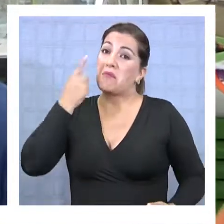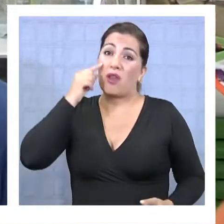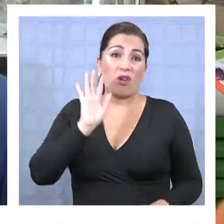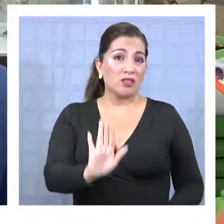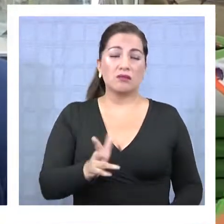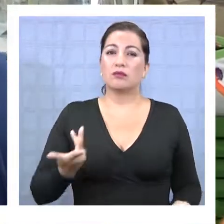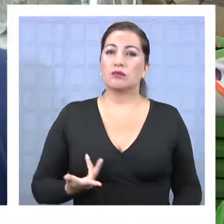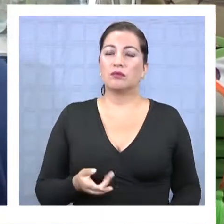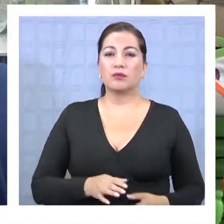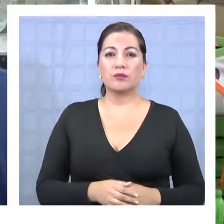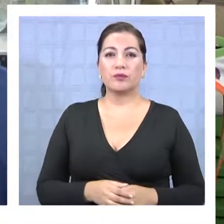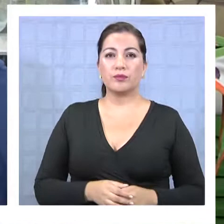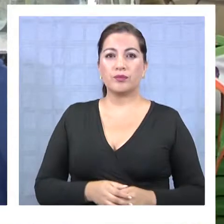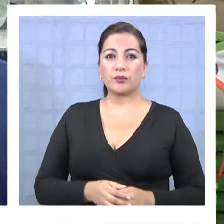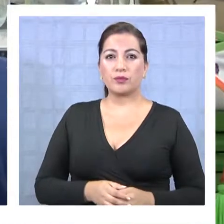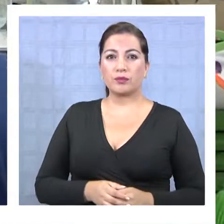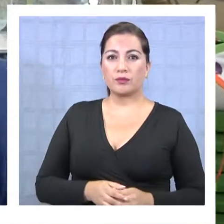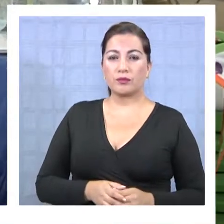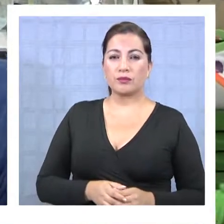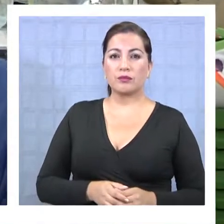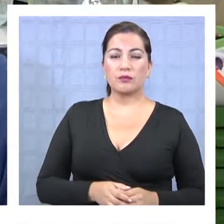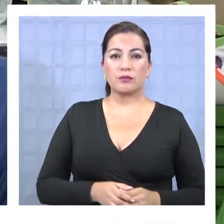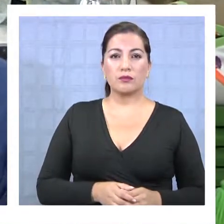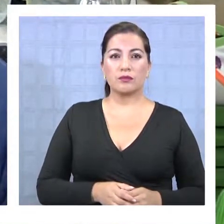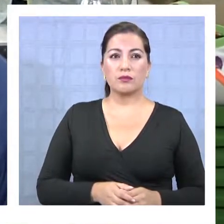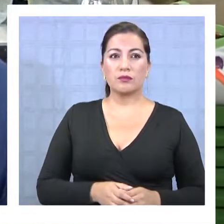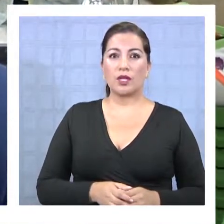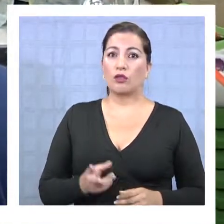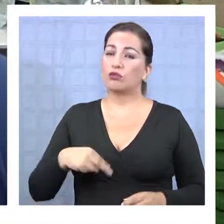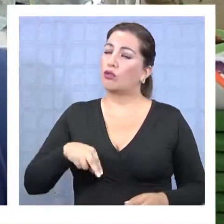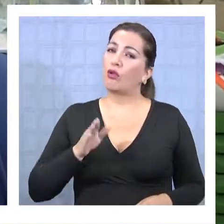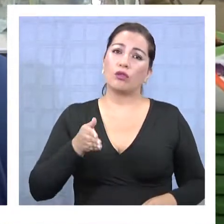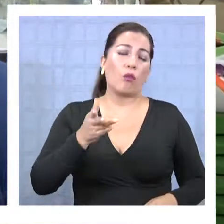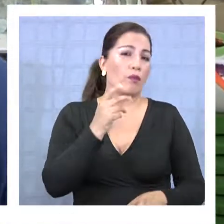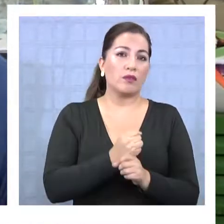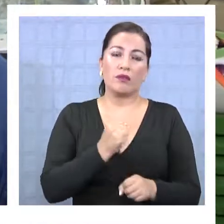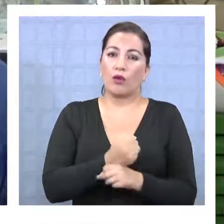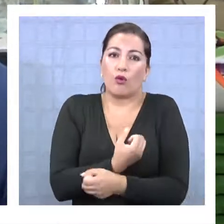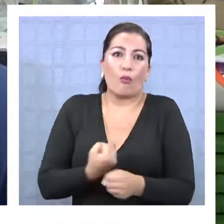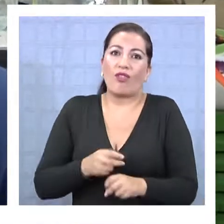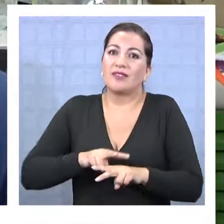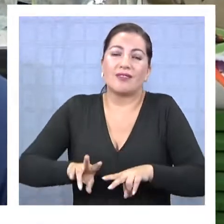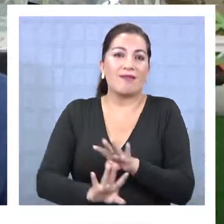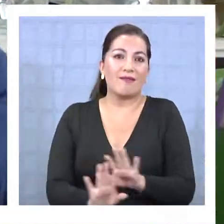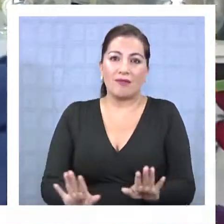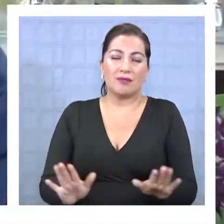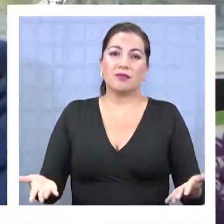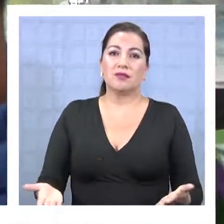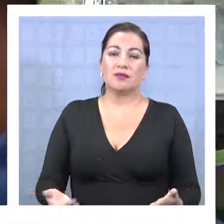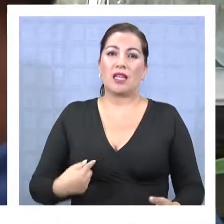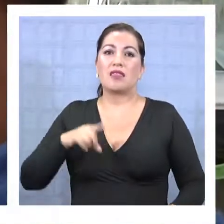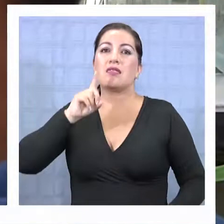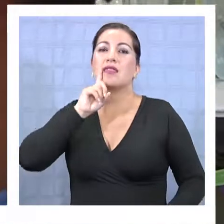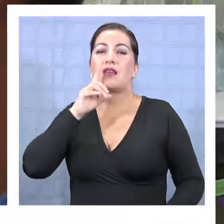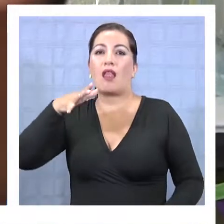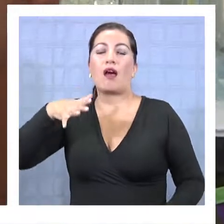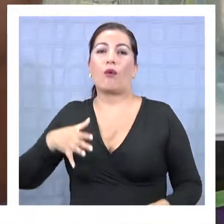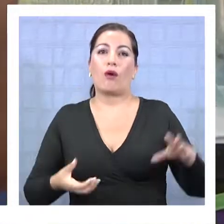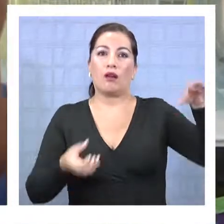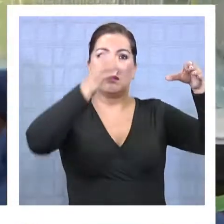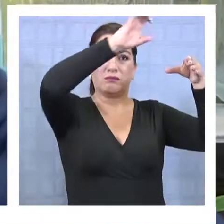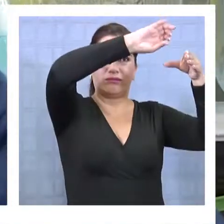eso, pues ya estamos en la marcha, así que ya no podemos hacer otra cosa que traer el agua